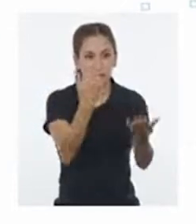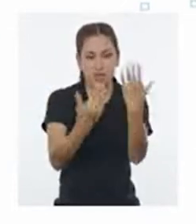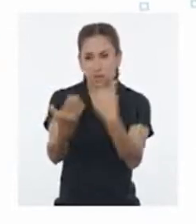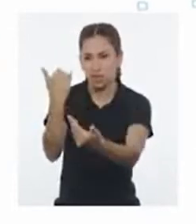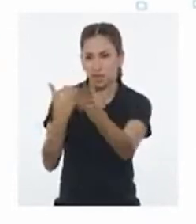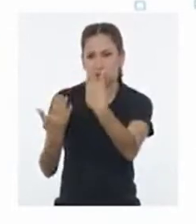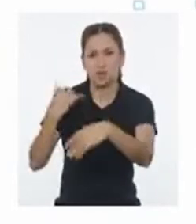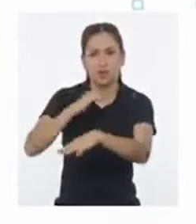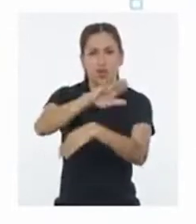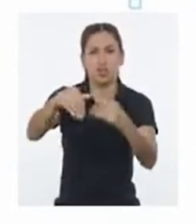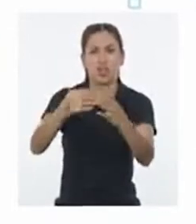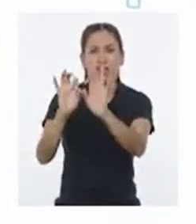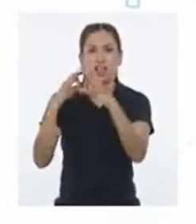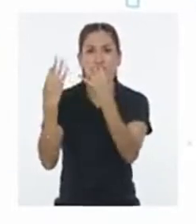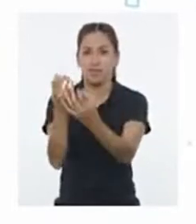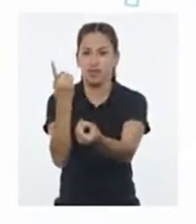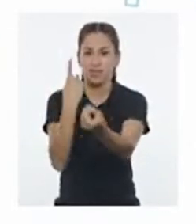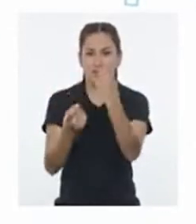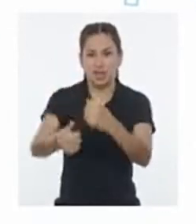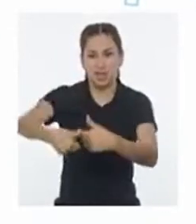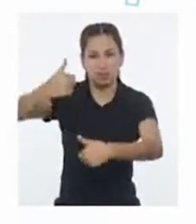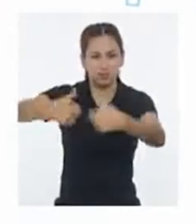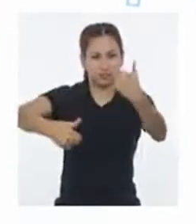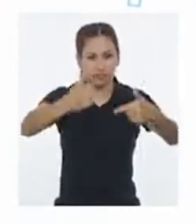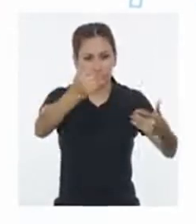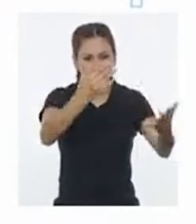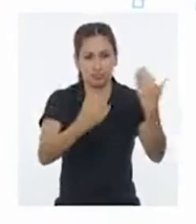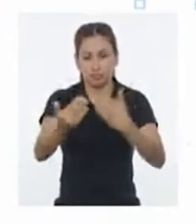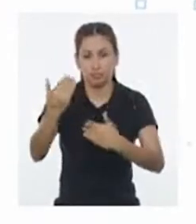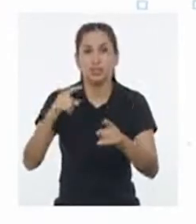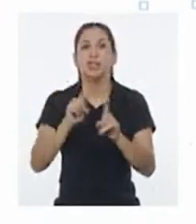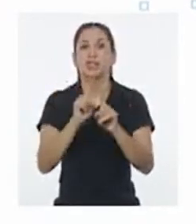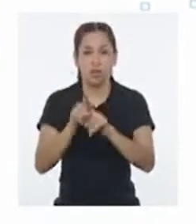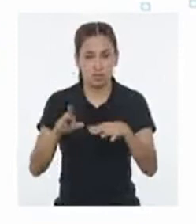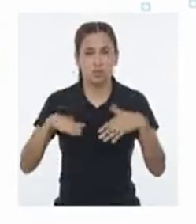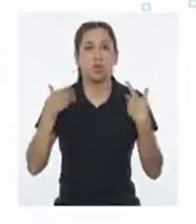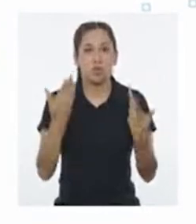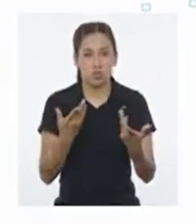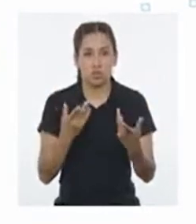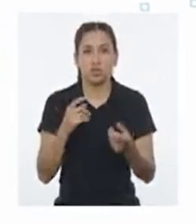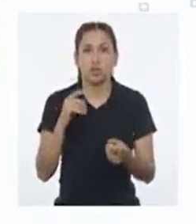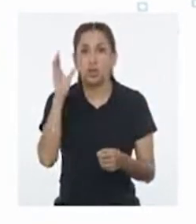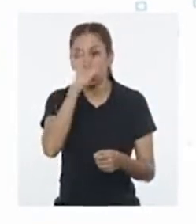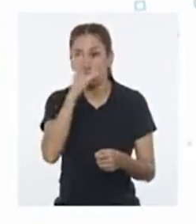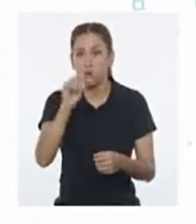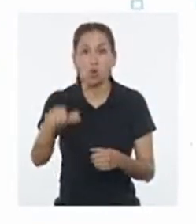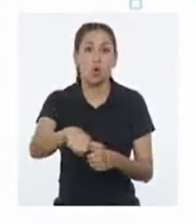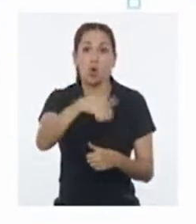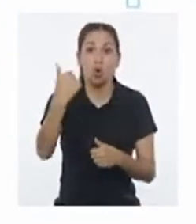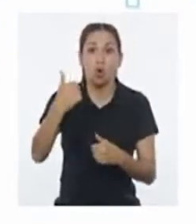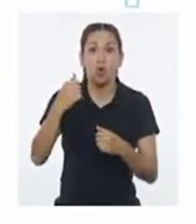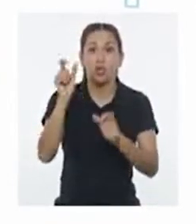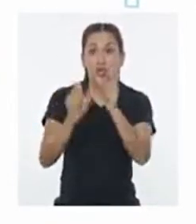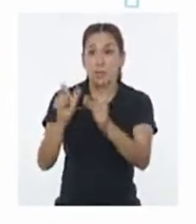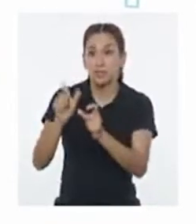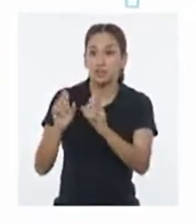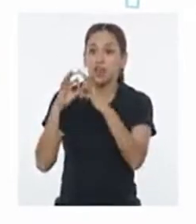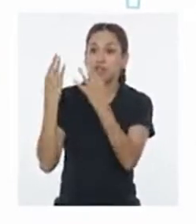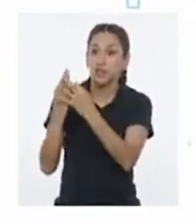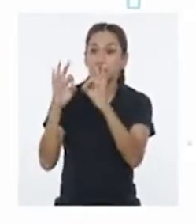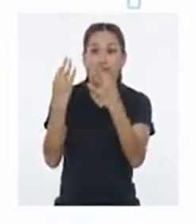todos los miembros del ayllu, aunque también podían intervenir personas de